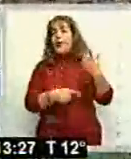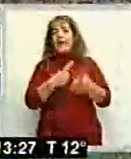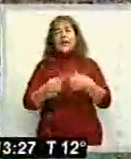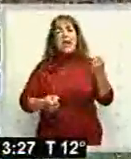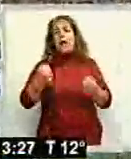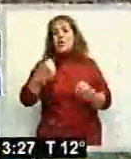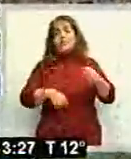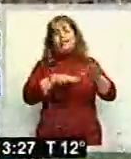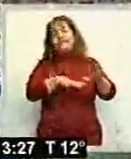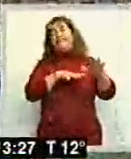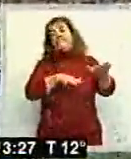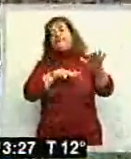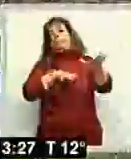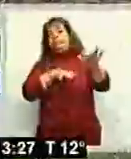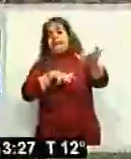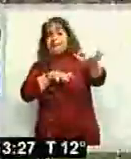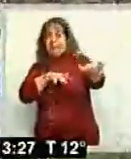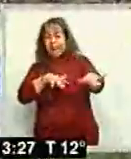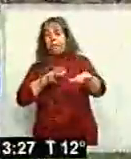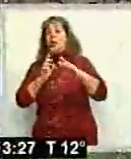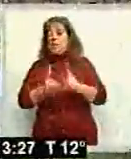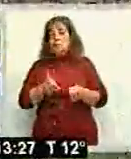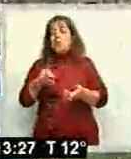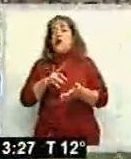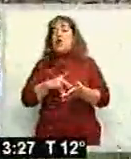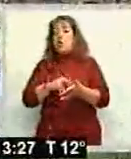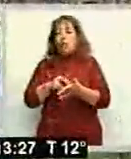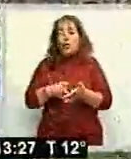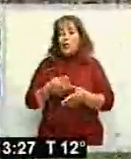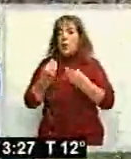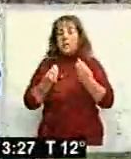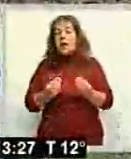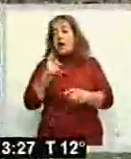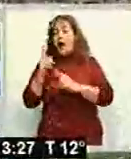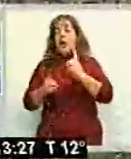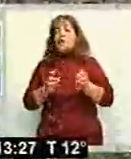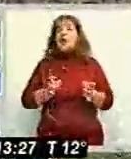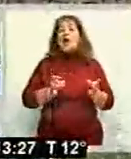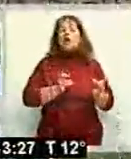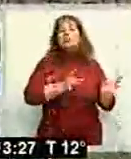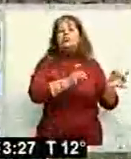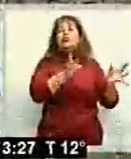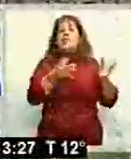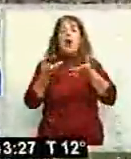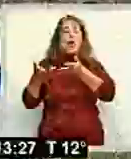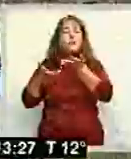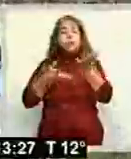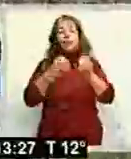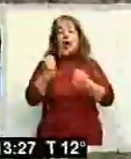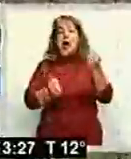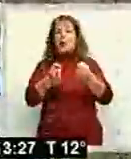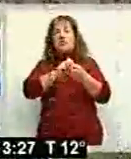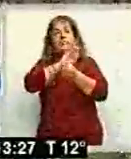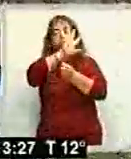al tránsito y obviamente lo que trae aparejado también es algún efecto de contaminación. Así que nosotros desde el Consejo Deliberante